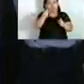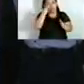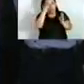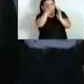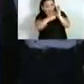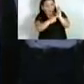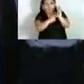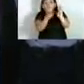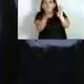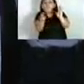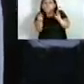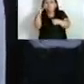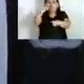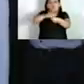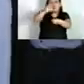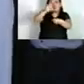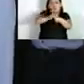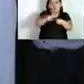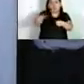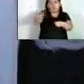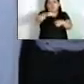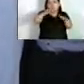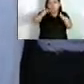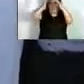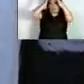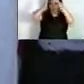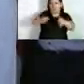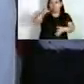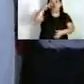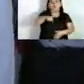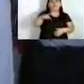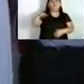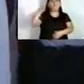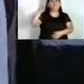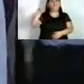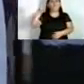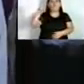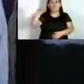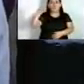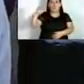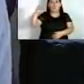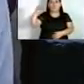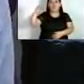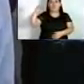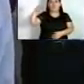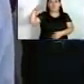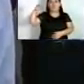en el resultado la voluntad de Nueva Concepción. Así es que...